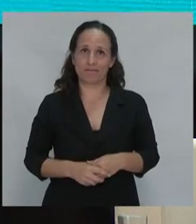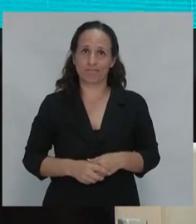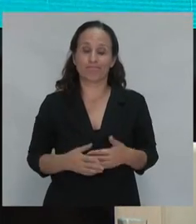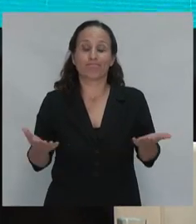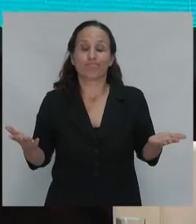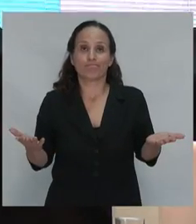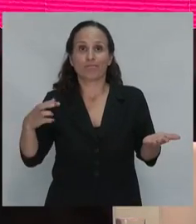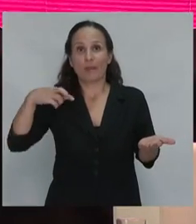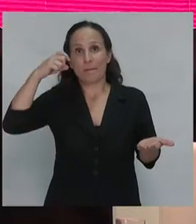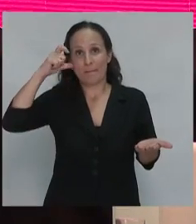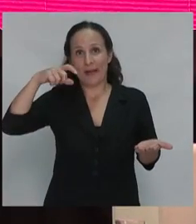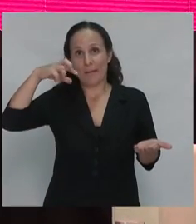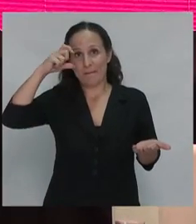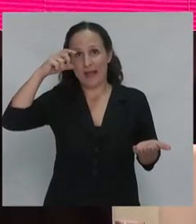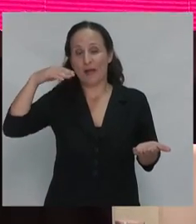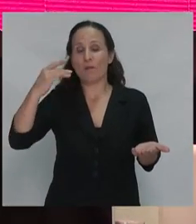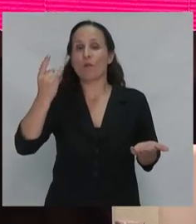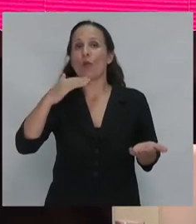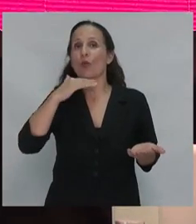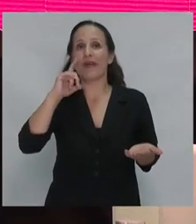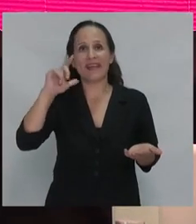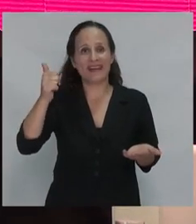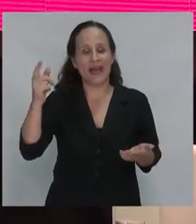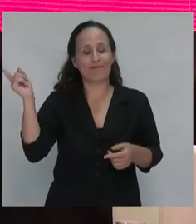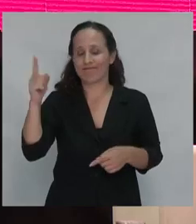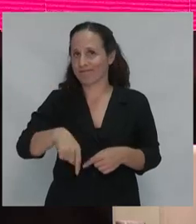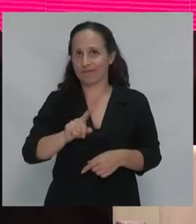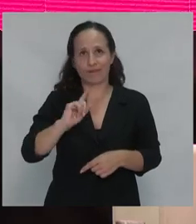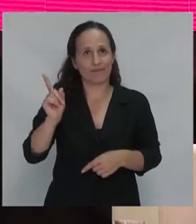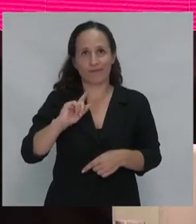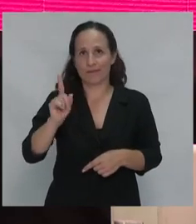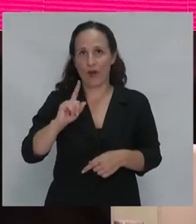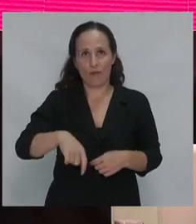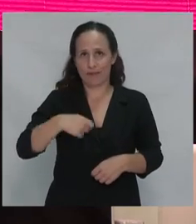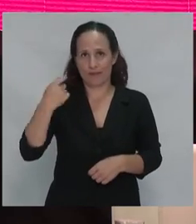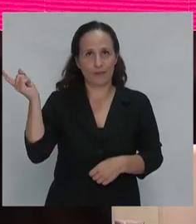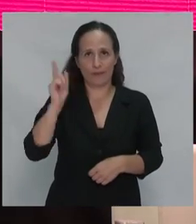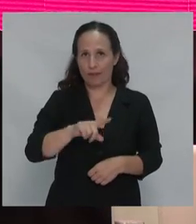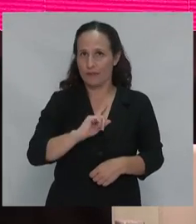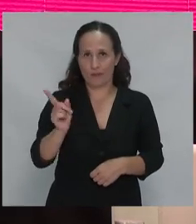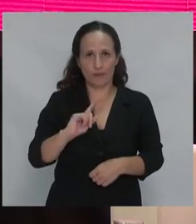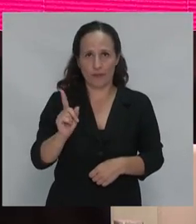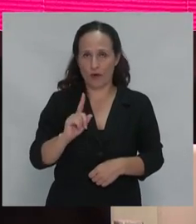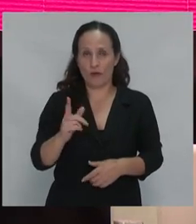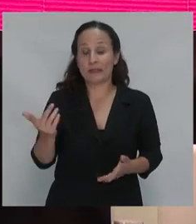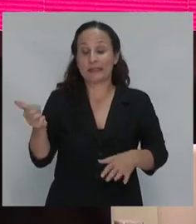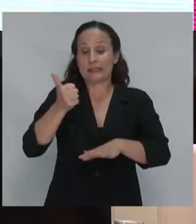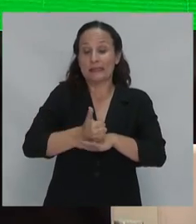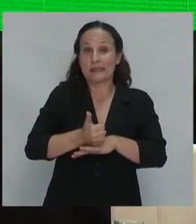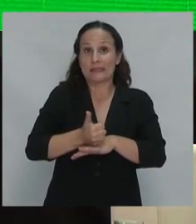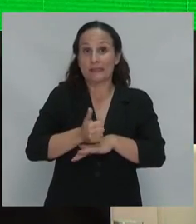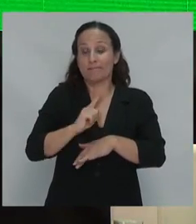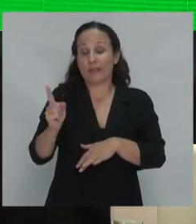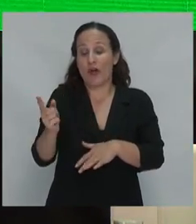pepe mujica no va a venir hoy y no lo vamos a poder tener aquí lo cual